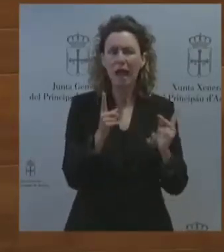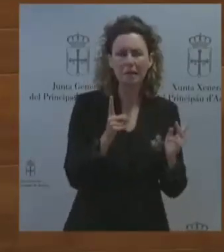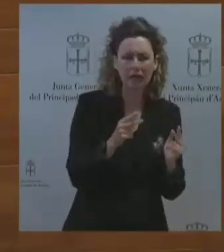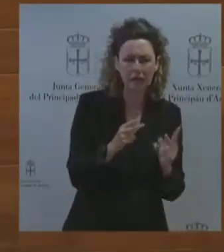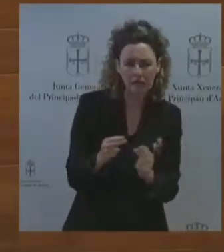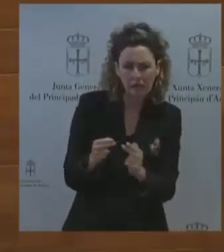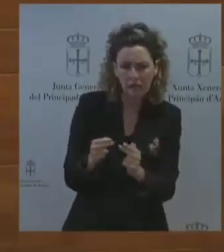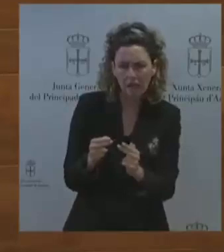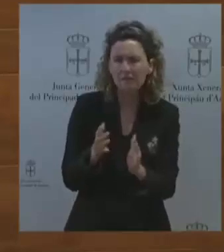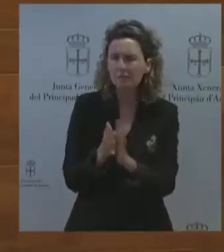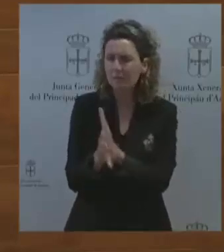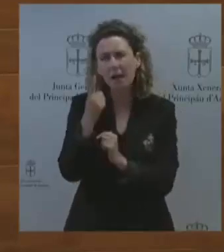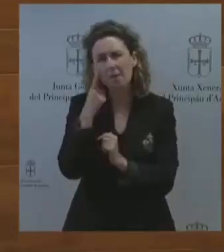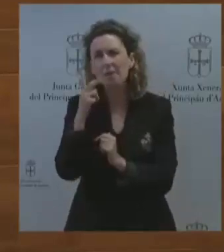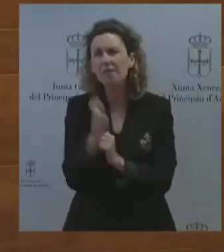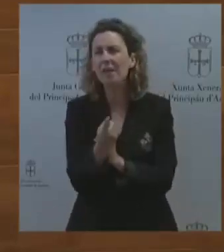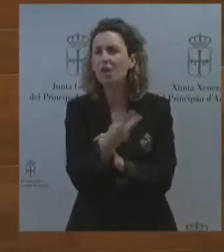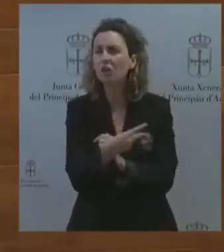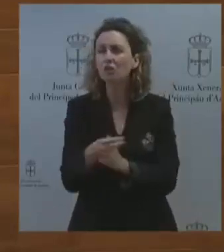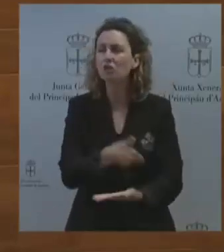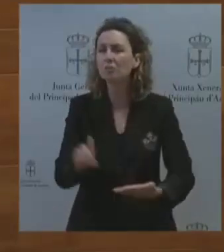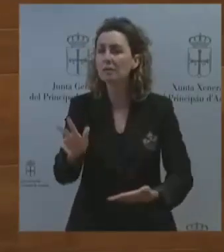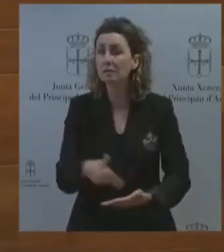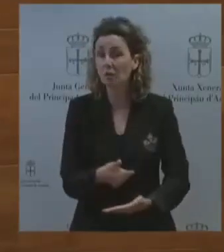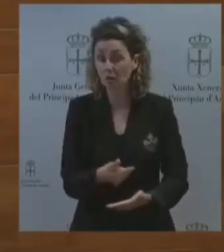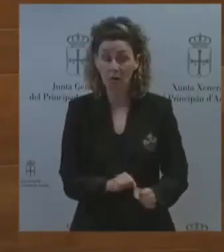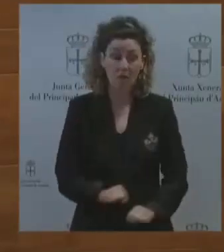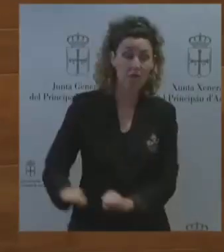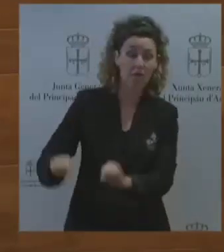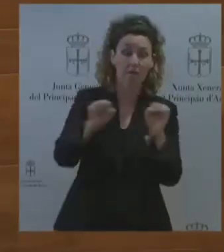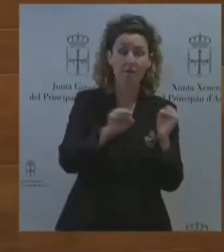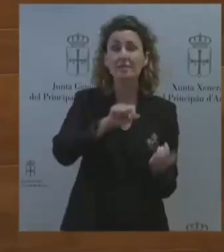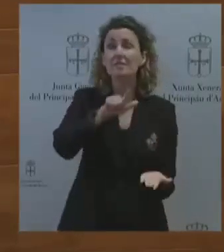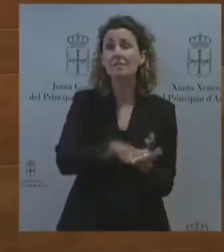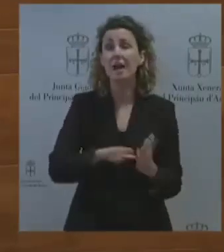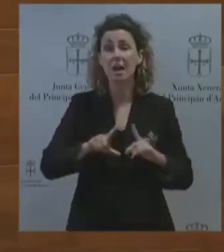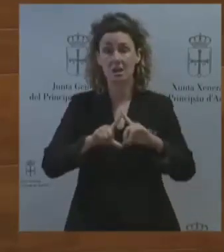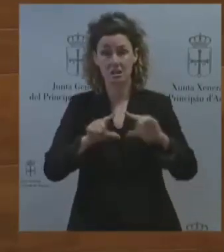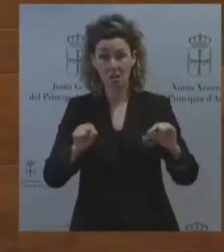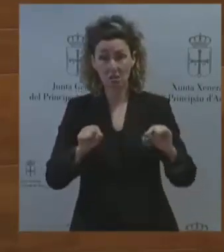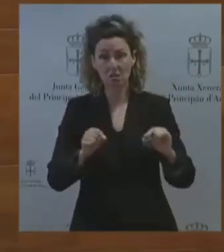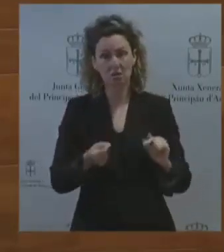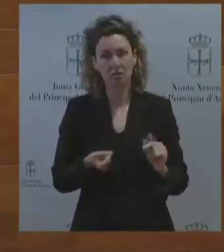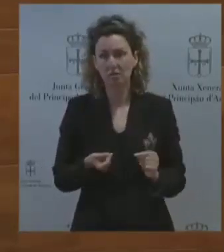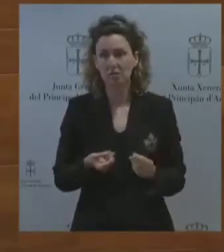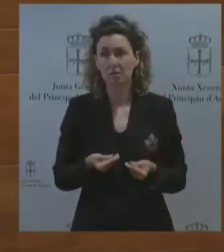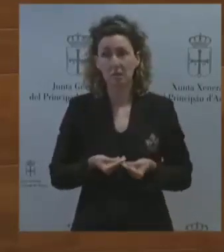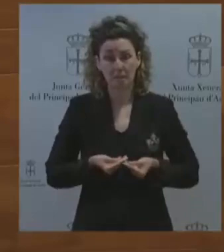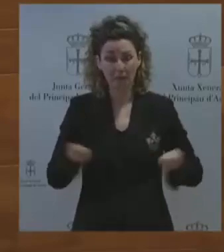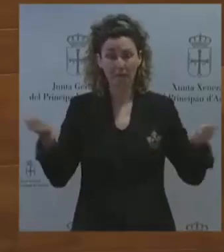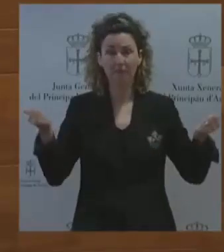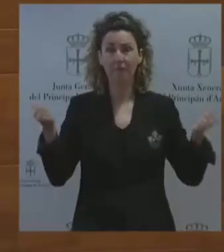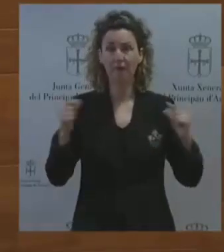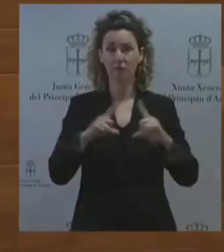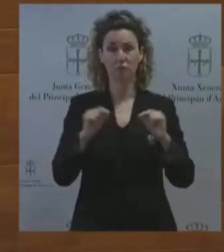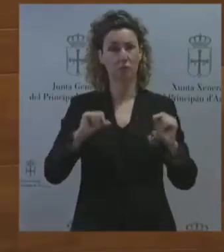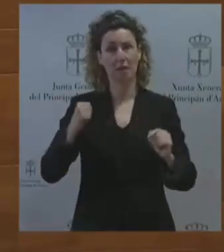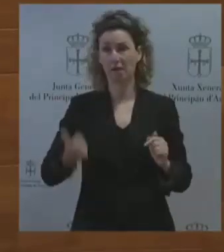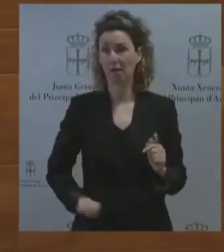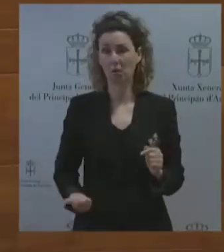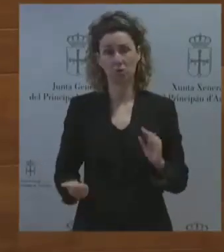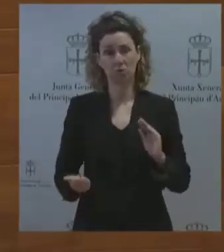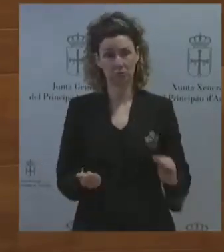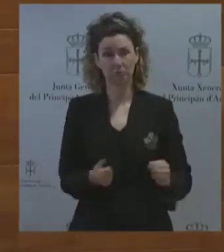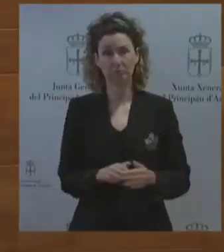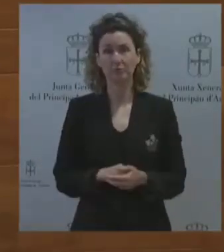Defender la Llingua, señor Barbón, es destruir la riqueza lingüística de nuestra región. No me cansaré de decirlo. Es destruir todos y cada uno de los